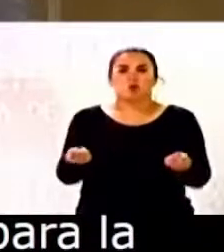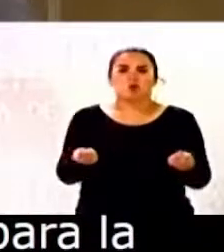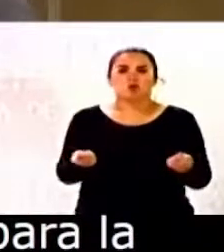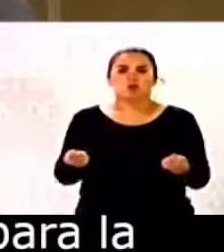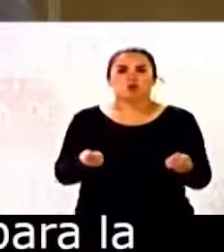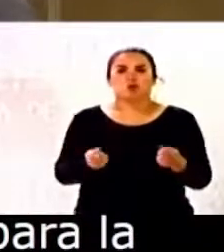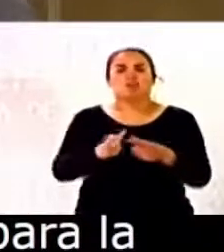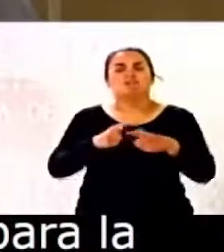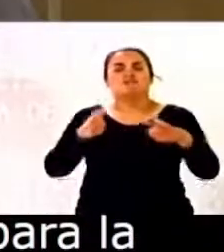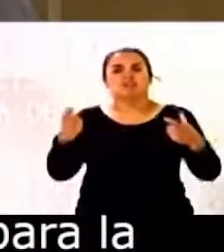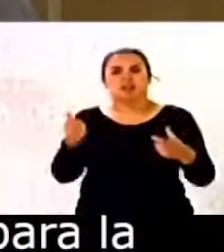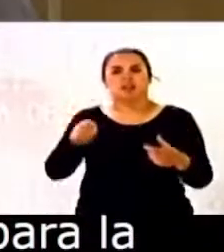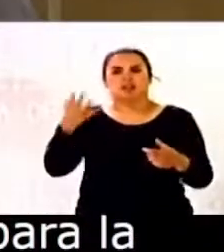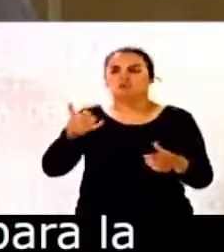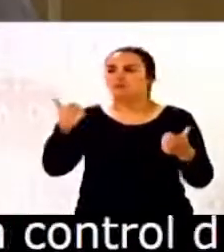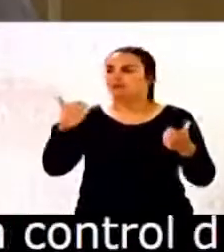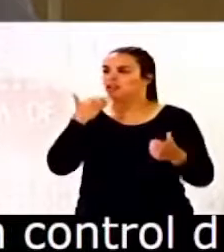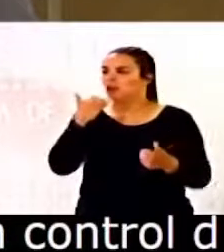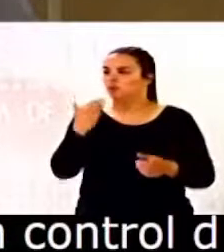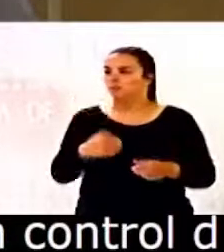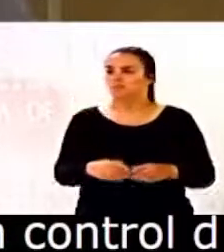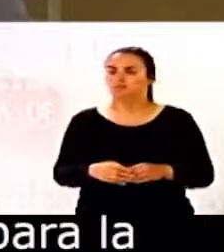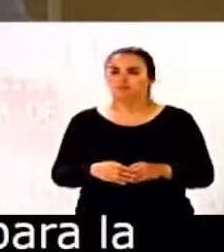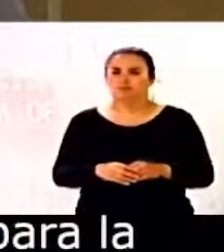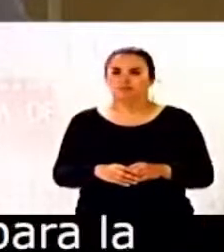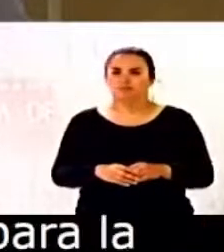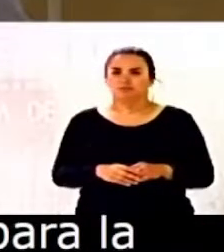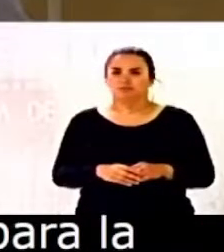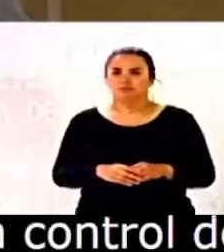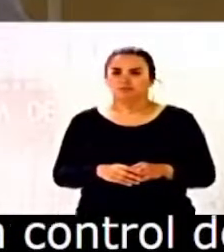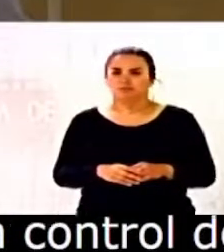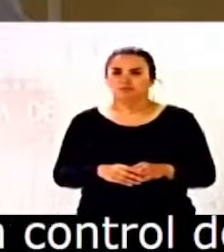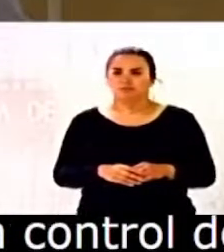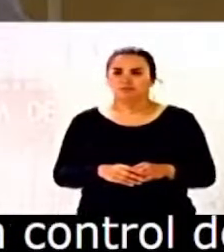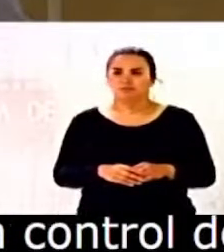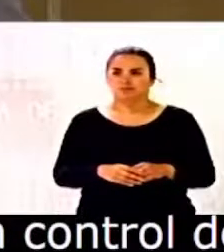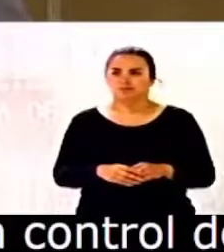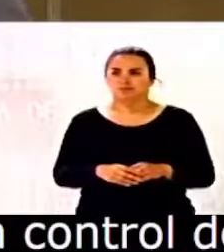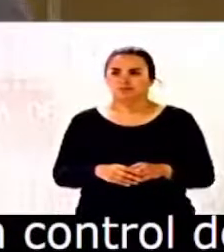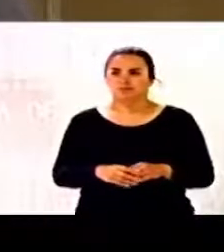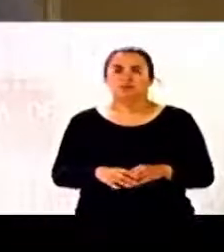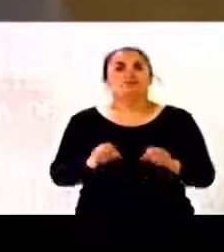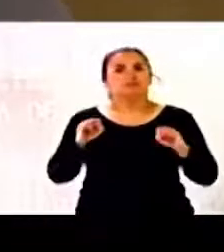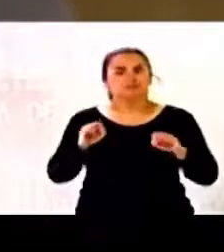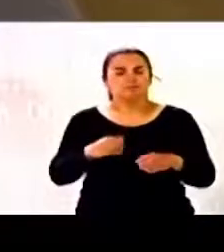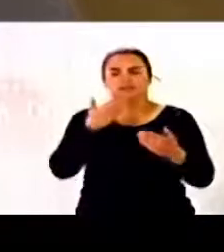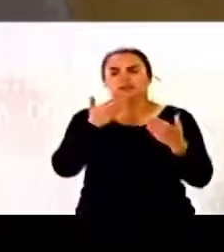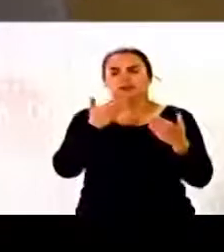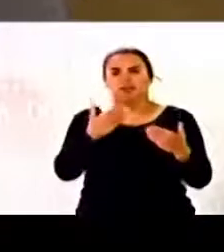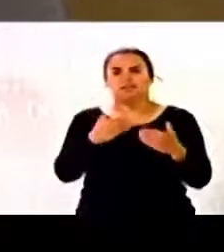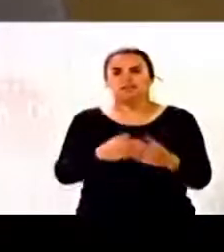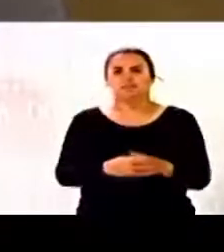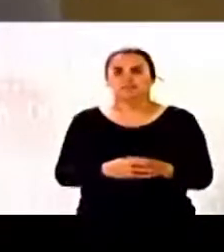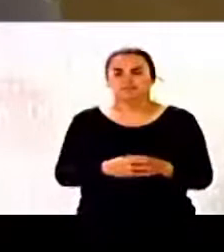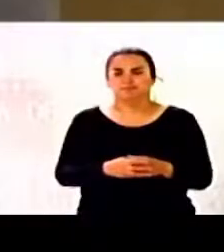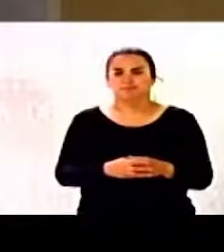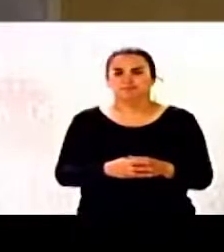inflación. ¿Más preguntas? Muy bien, muchísimas gracias.